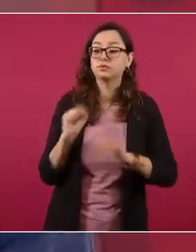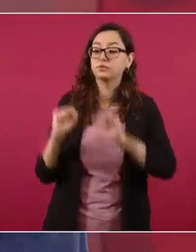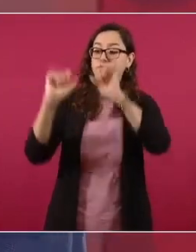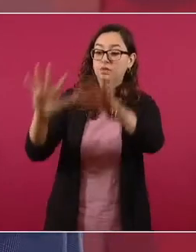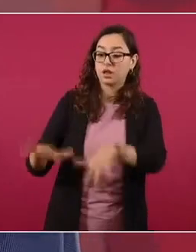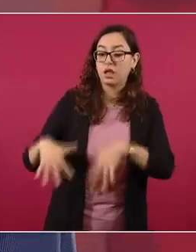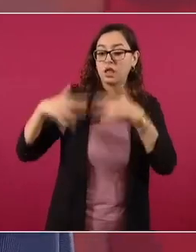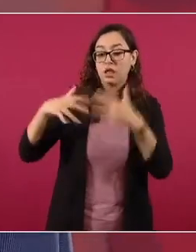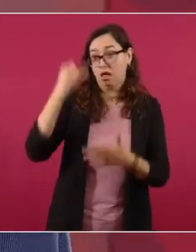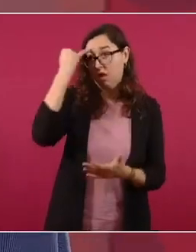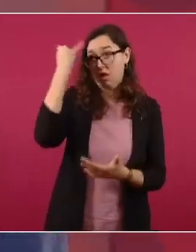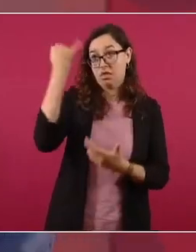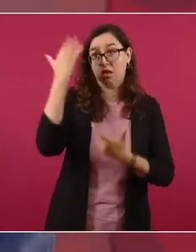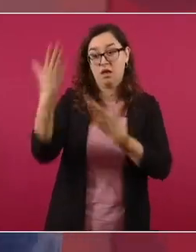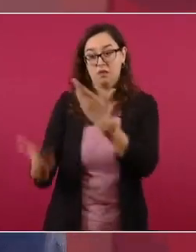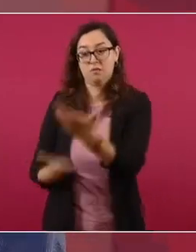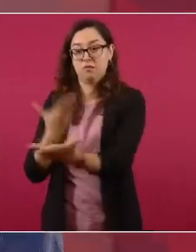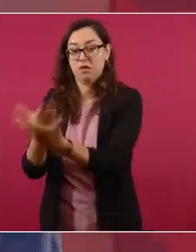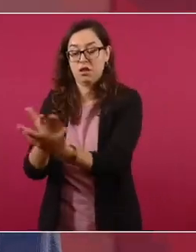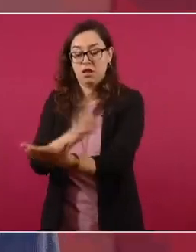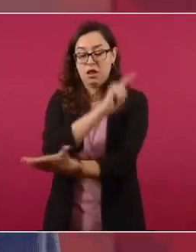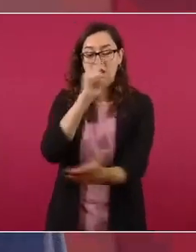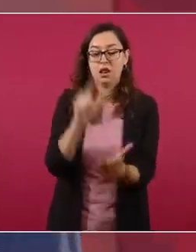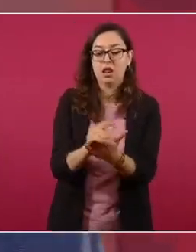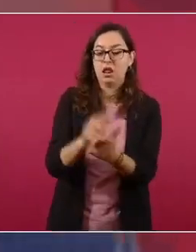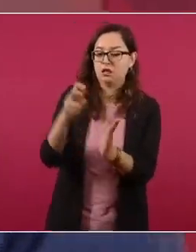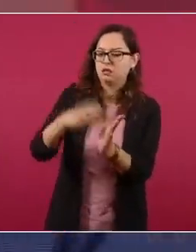para que a estos